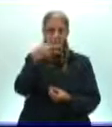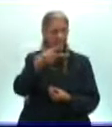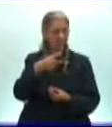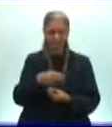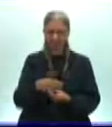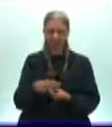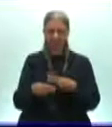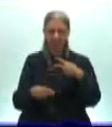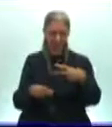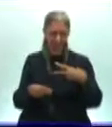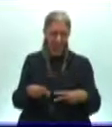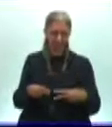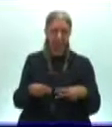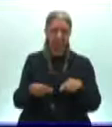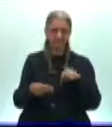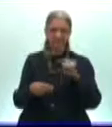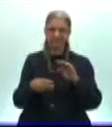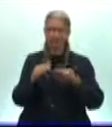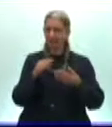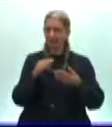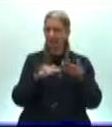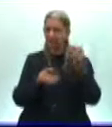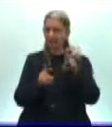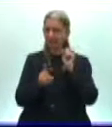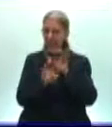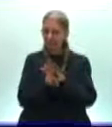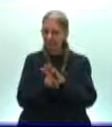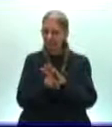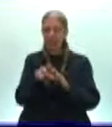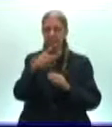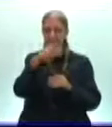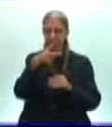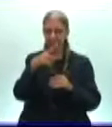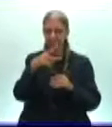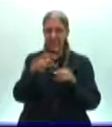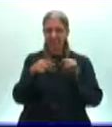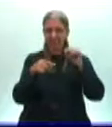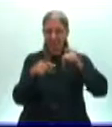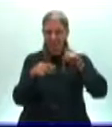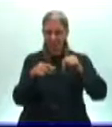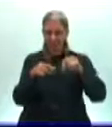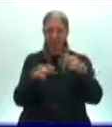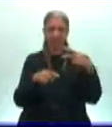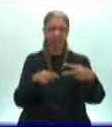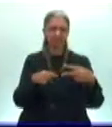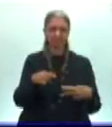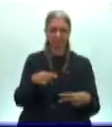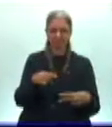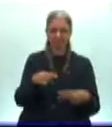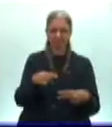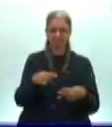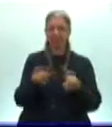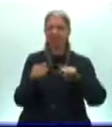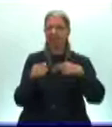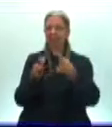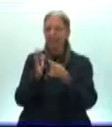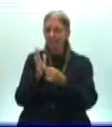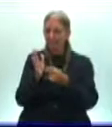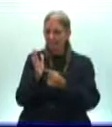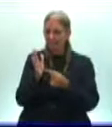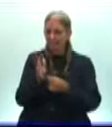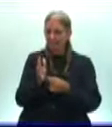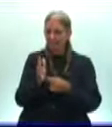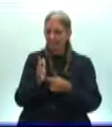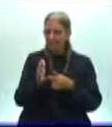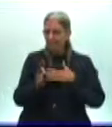menos 21 es menor que menos 15. Bueno, como propiedad para las inecuaciones estaríamos